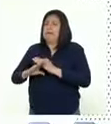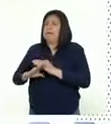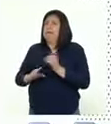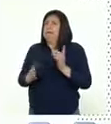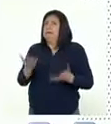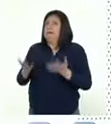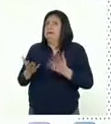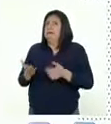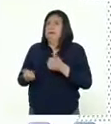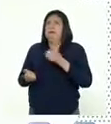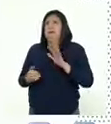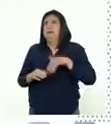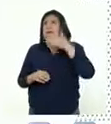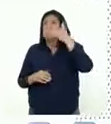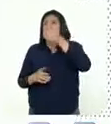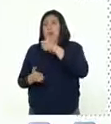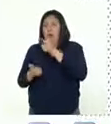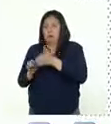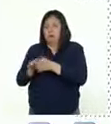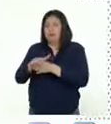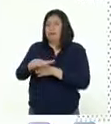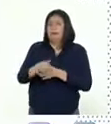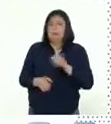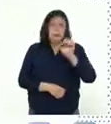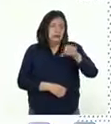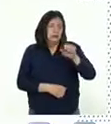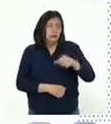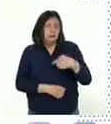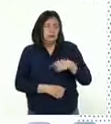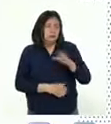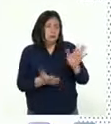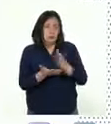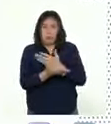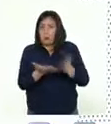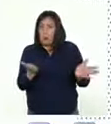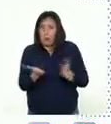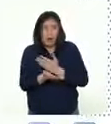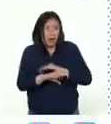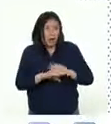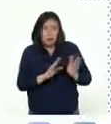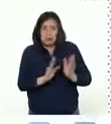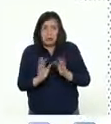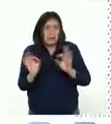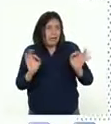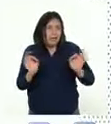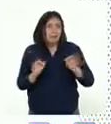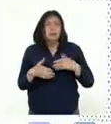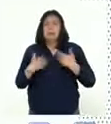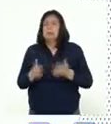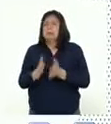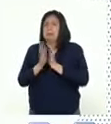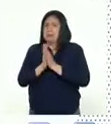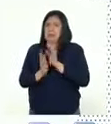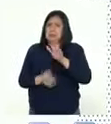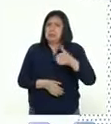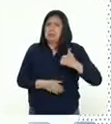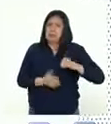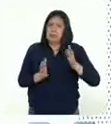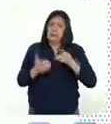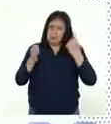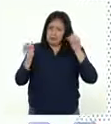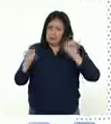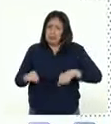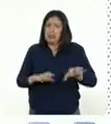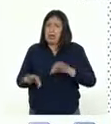prevenir posibles inundaciones. ¡Sí! Y si descubren que no hay ningún plan en este momento, pueden pedir a las autoridades